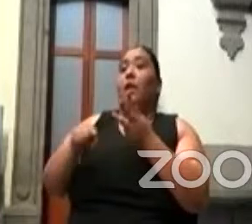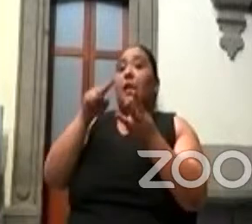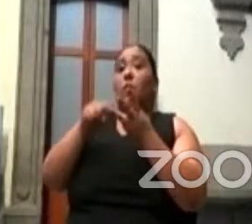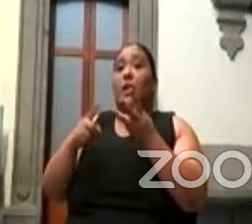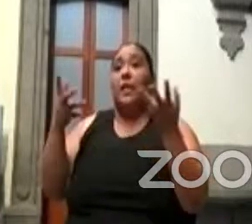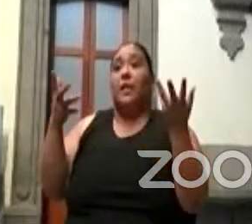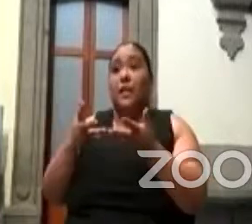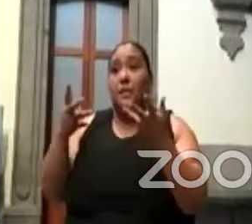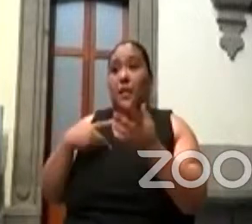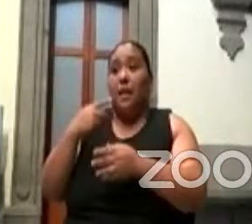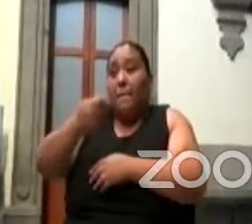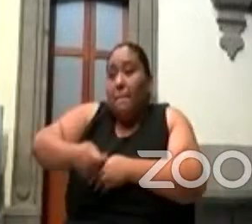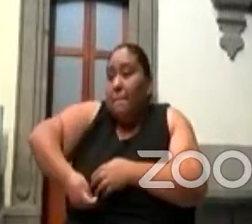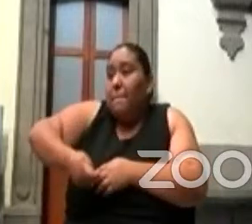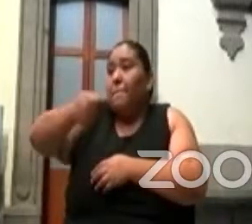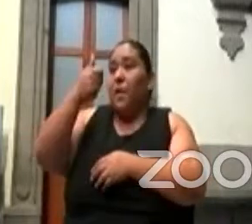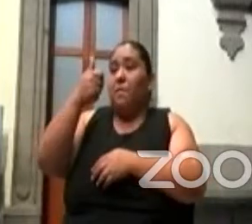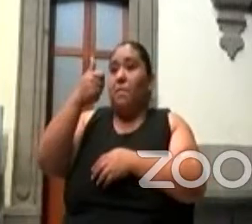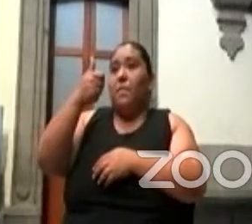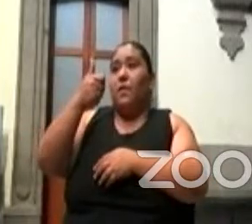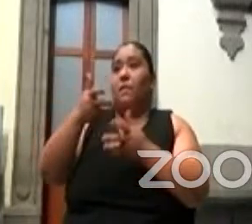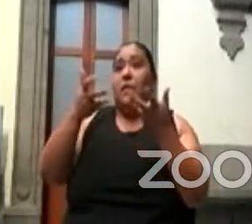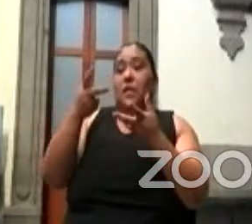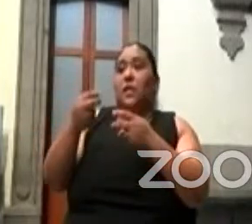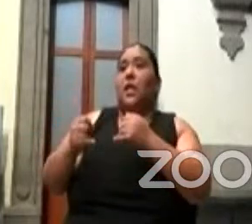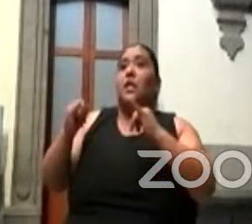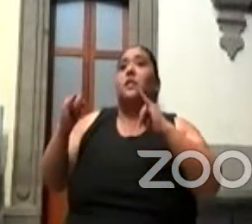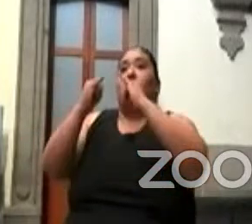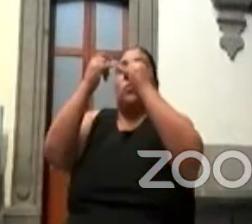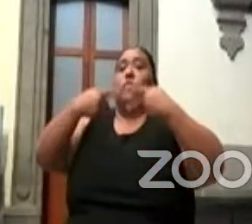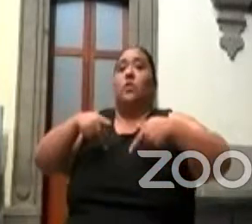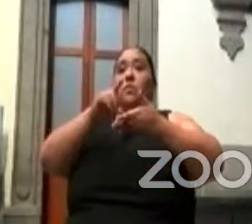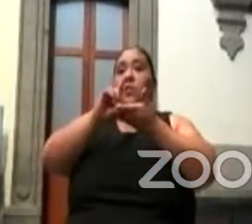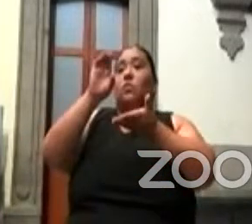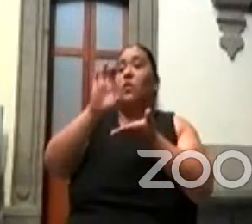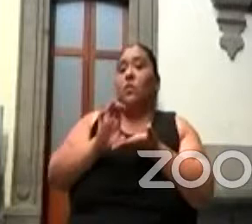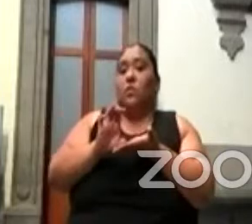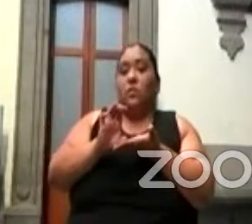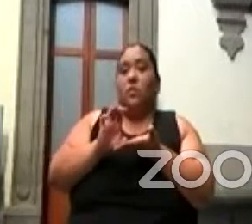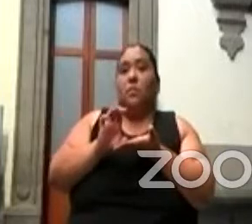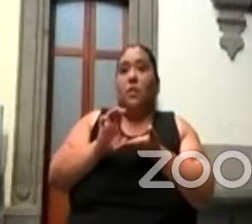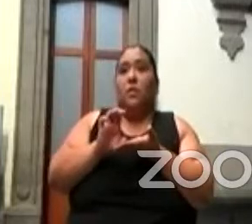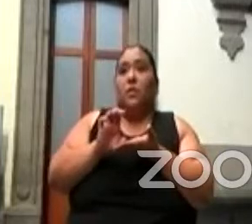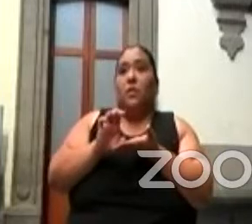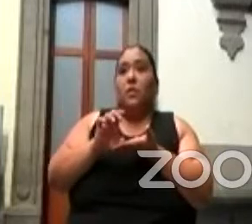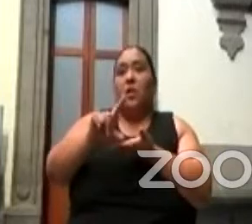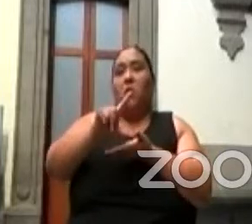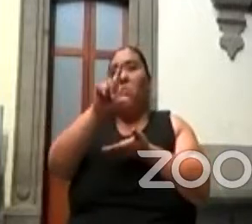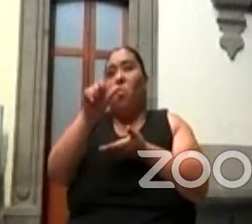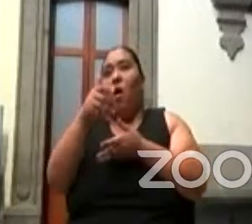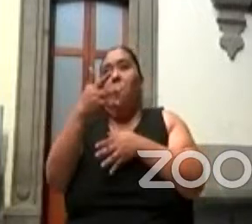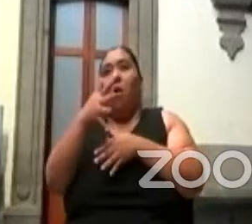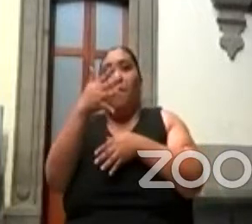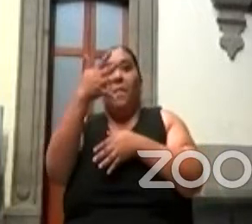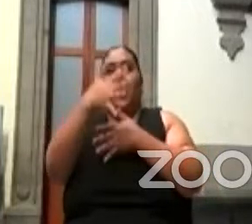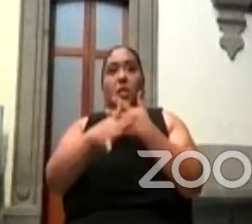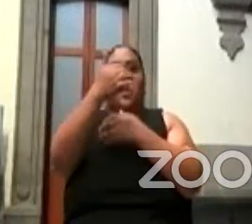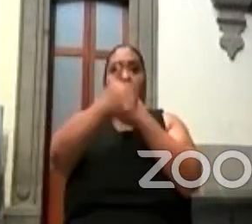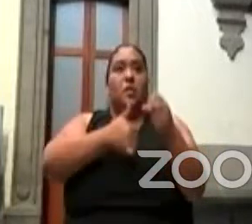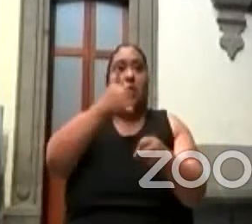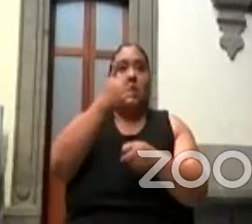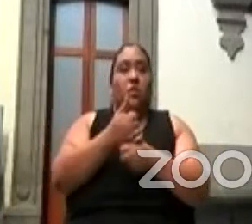por primera vez de la creación del instituto después de más de 10 años, el primer